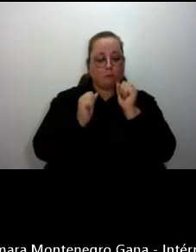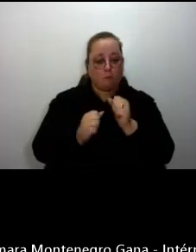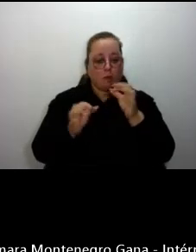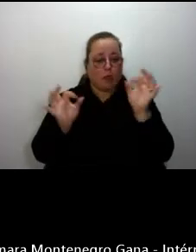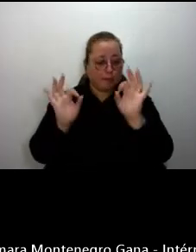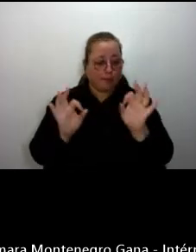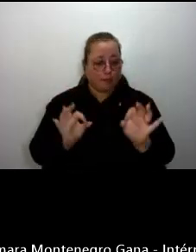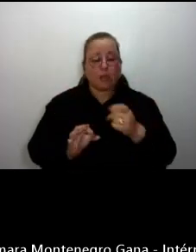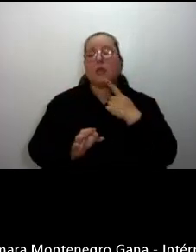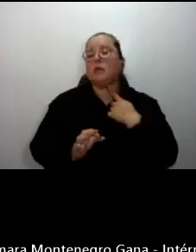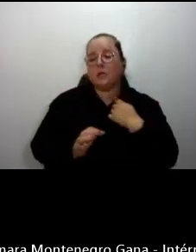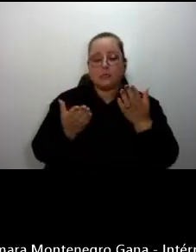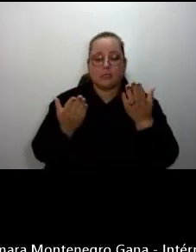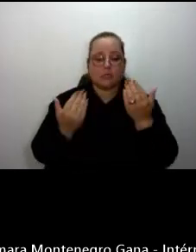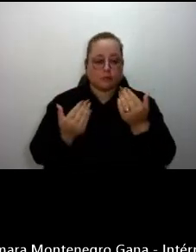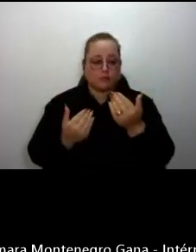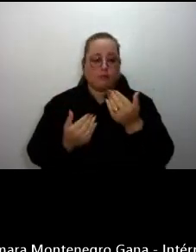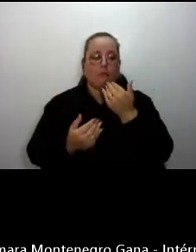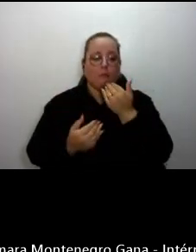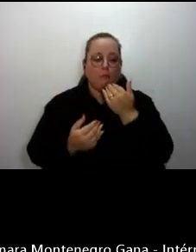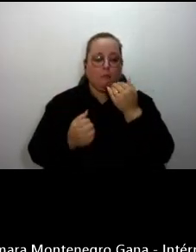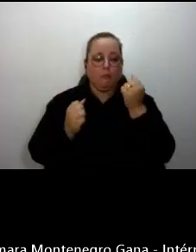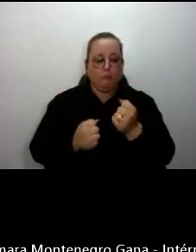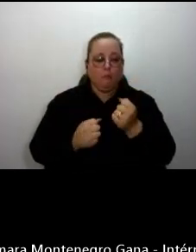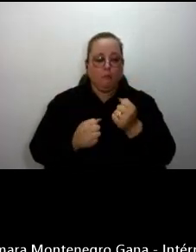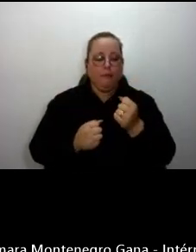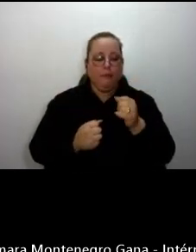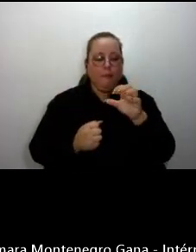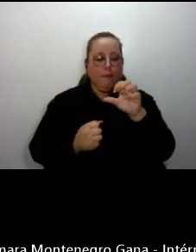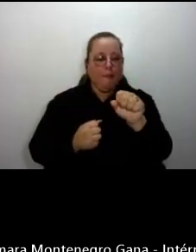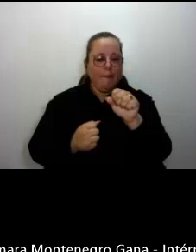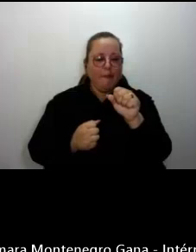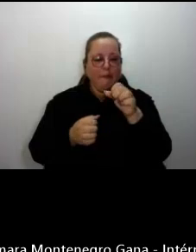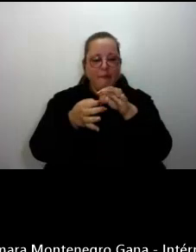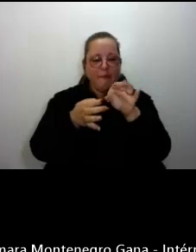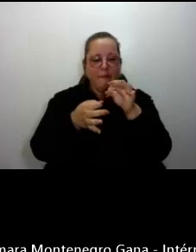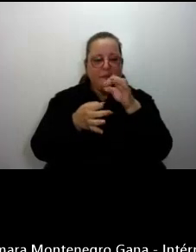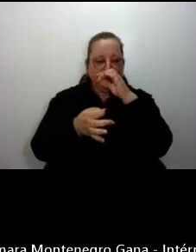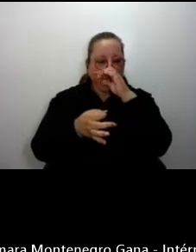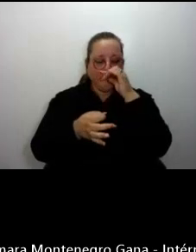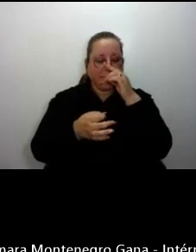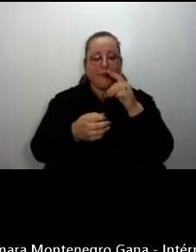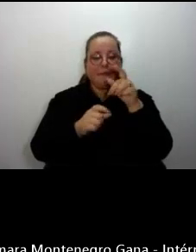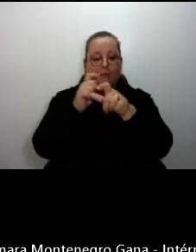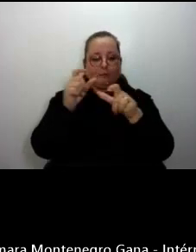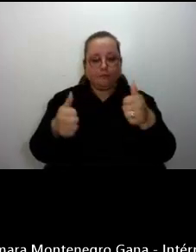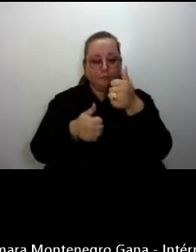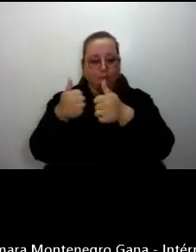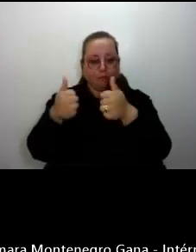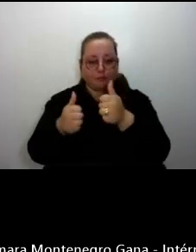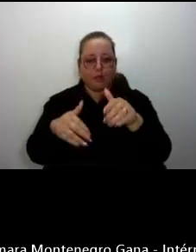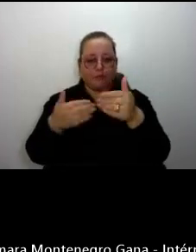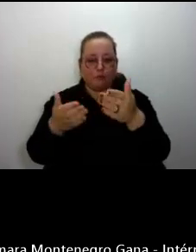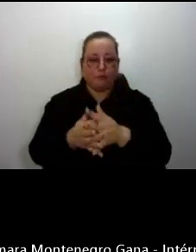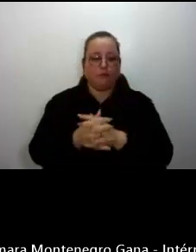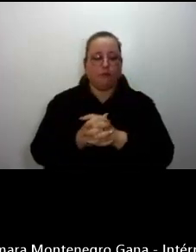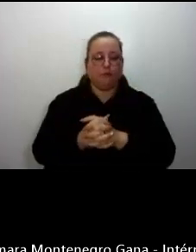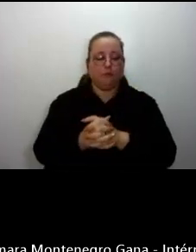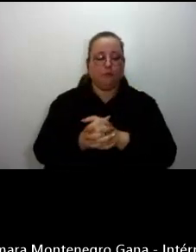y sus necesidades. Y también podemos tener presente, ¿verdad?, las recomendaciones de profesionales externos. A